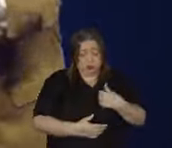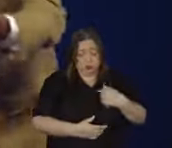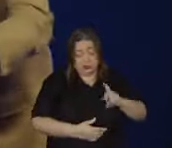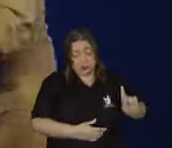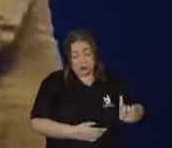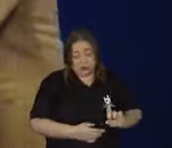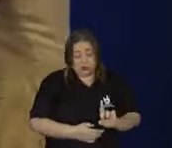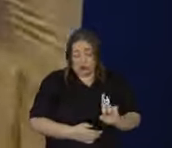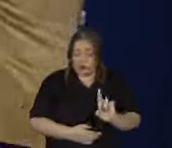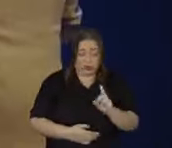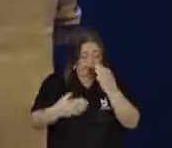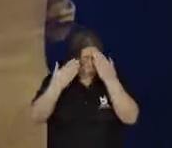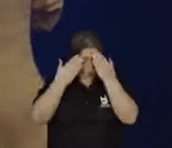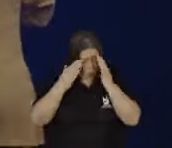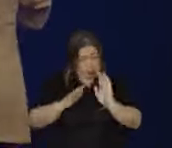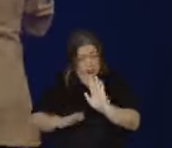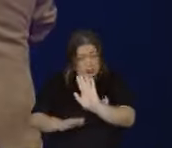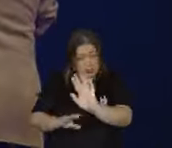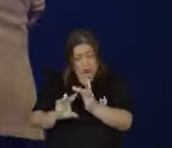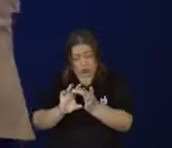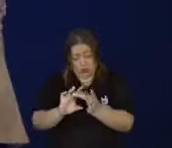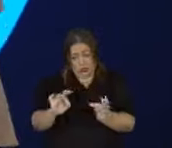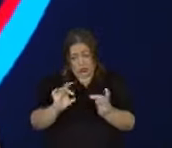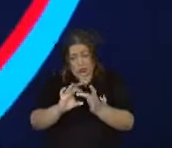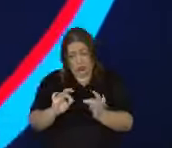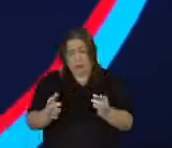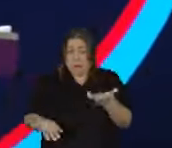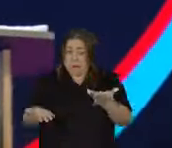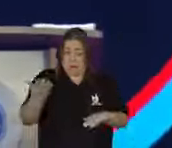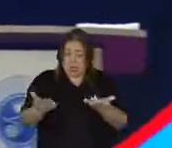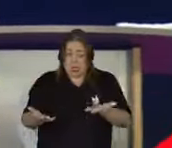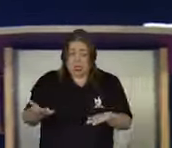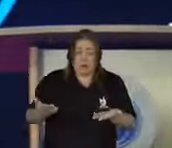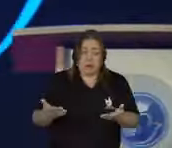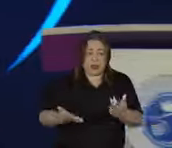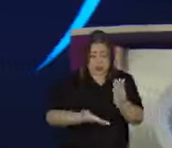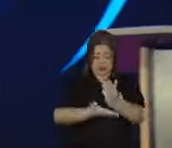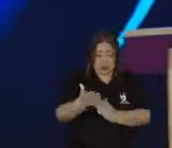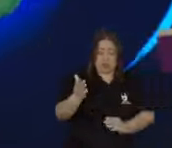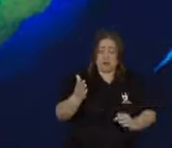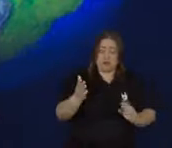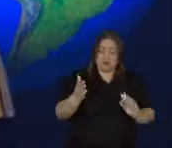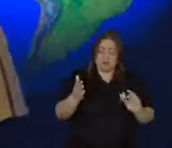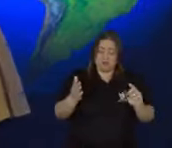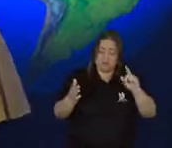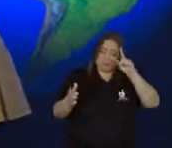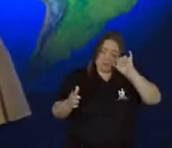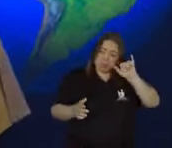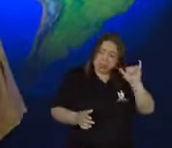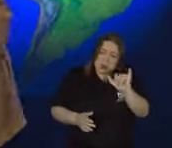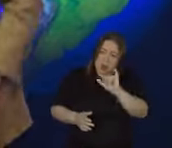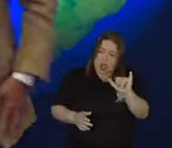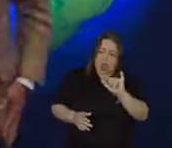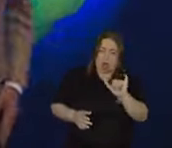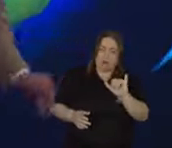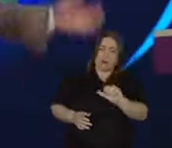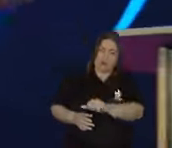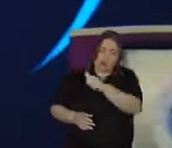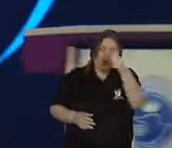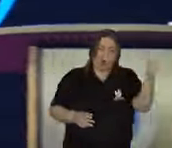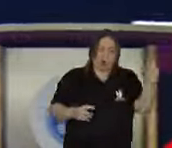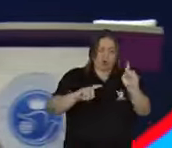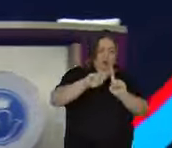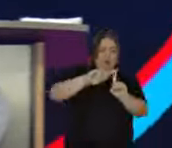es tu historia. Tenemos algunos elementos en común, pero otros que son muy particulares.